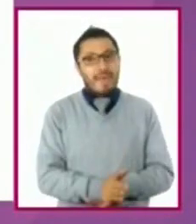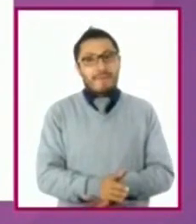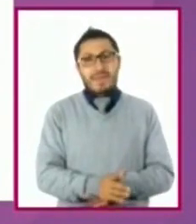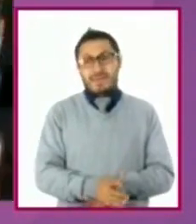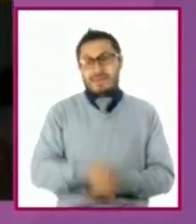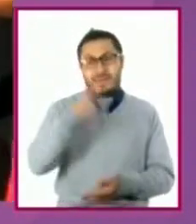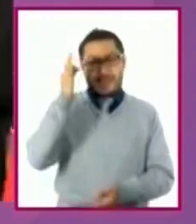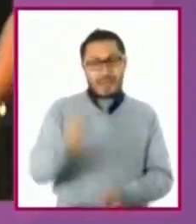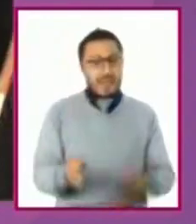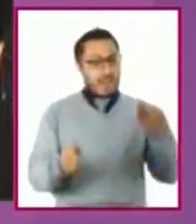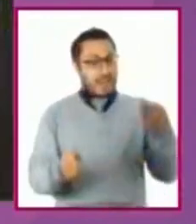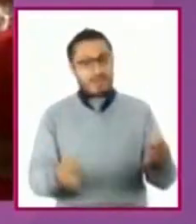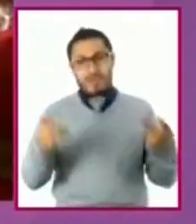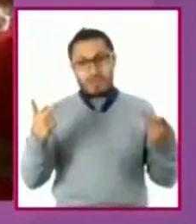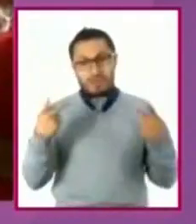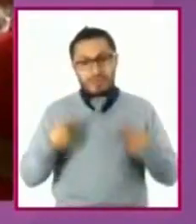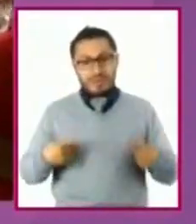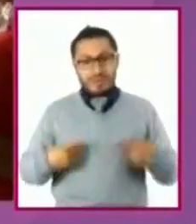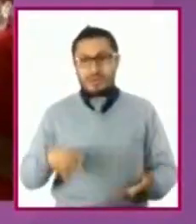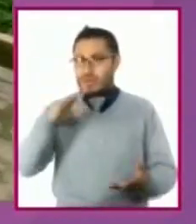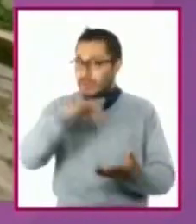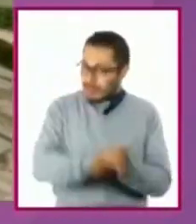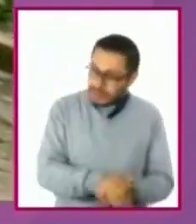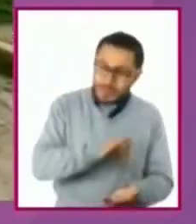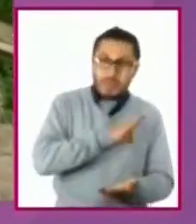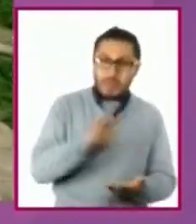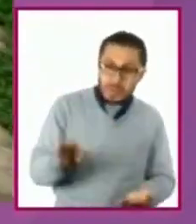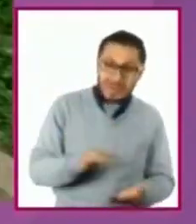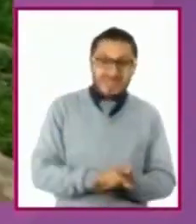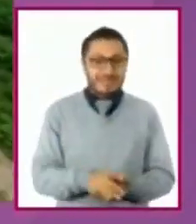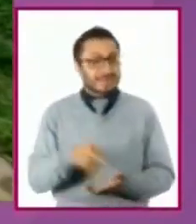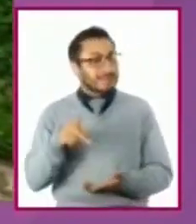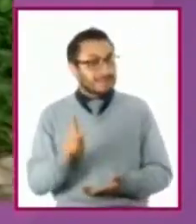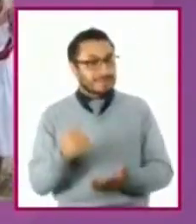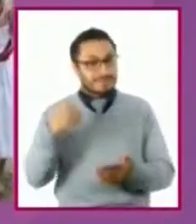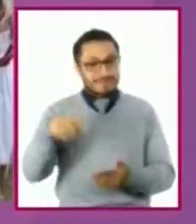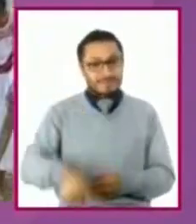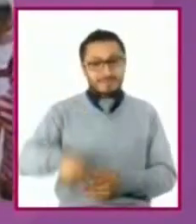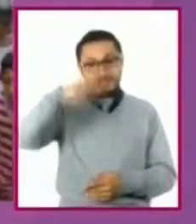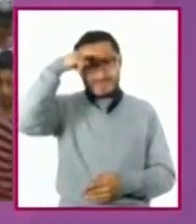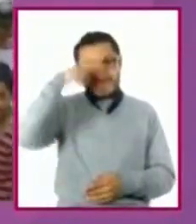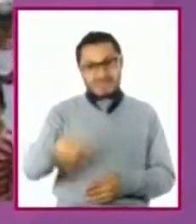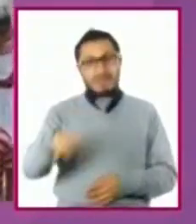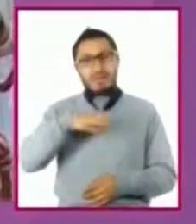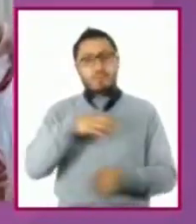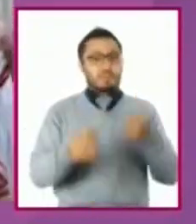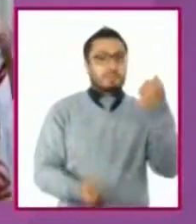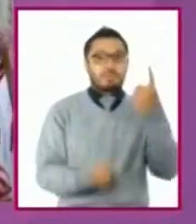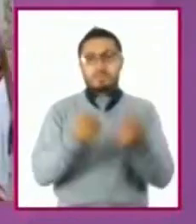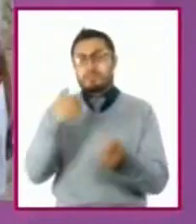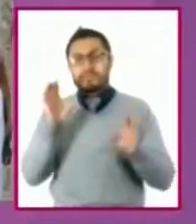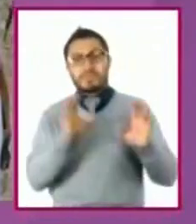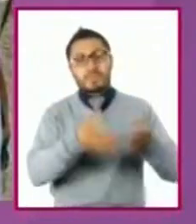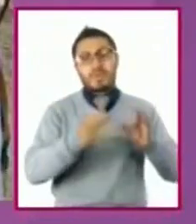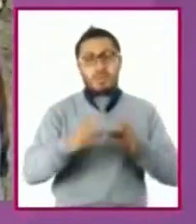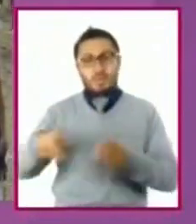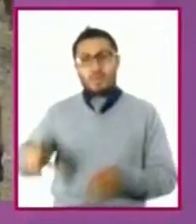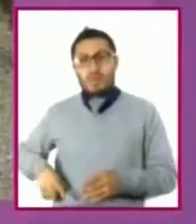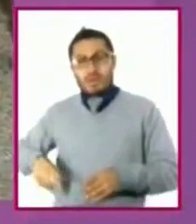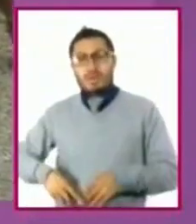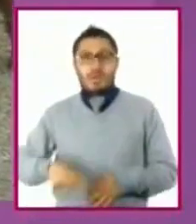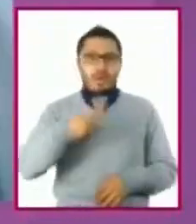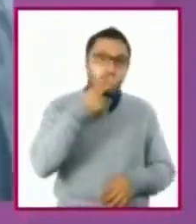de ambas personas podrá contraerse matrimonio. No obstante, en México, hay comunidades que aún se gobiernan por usos